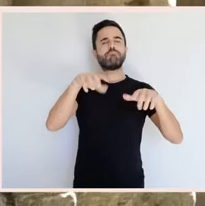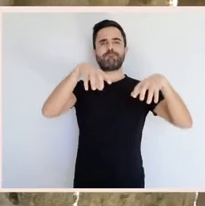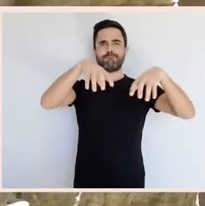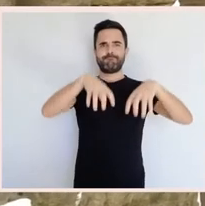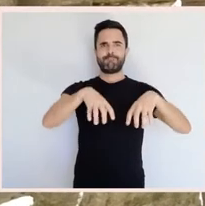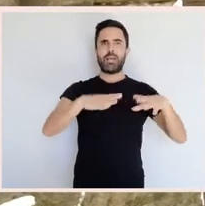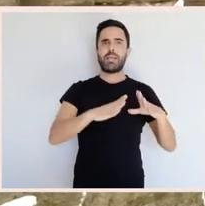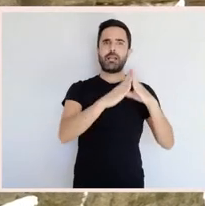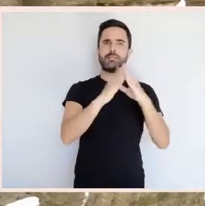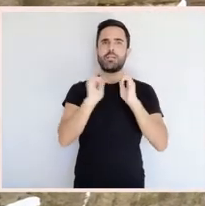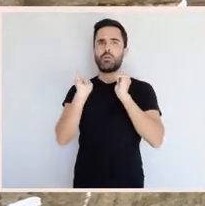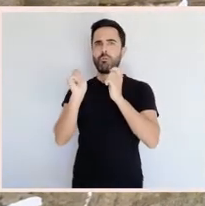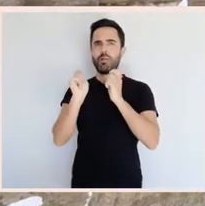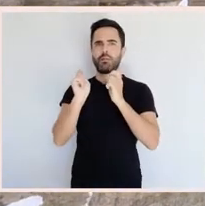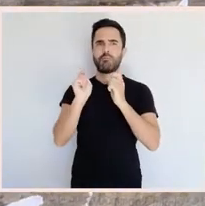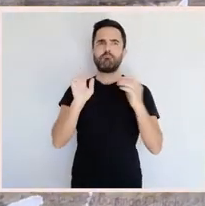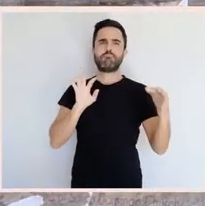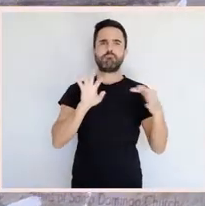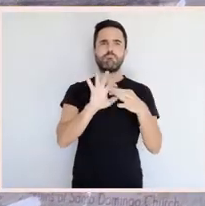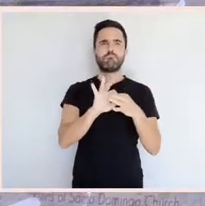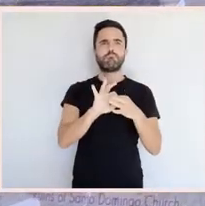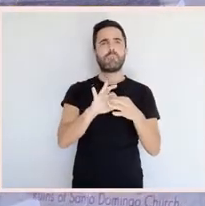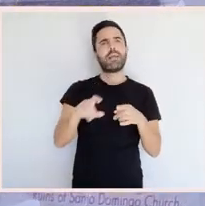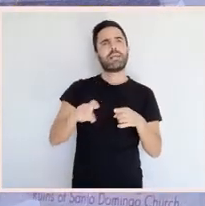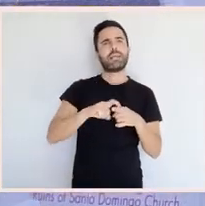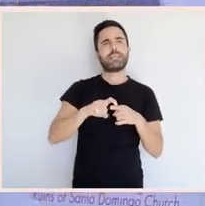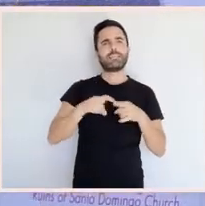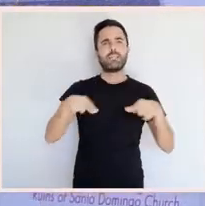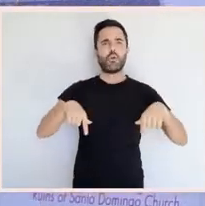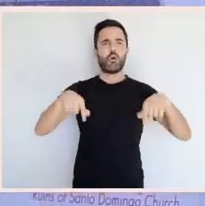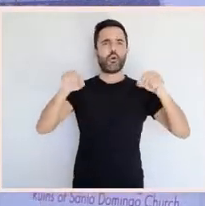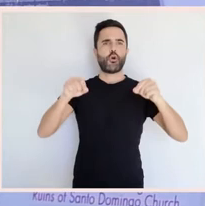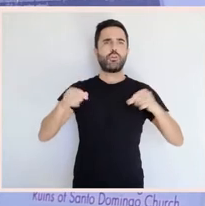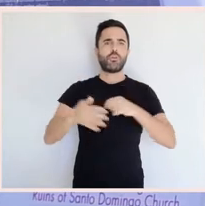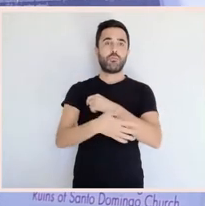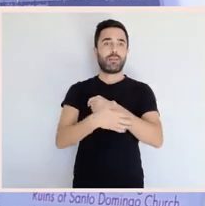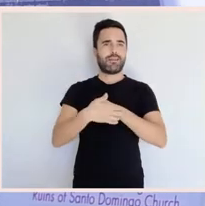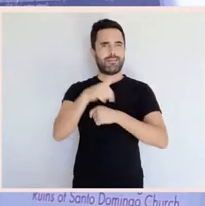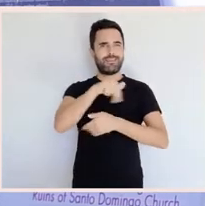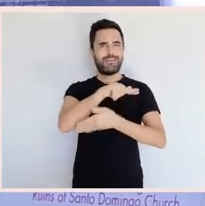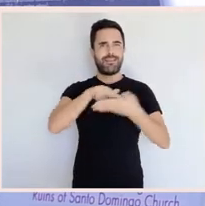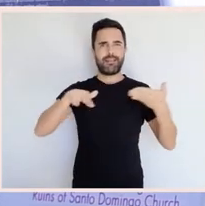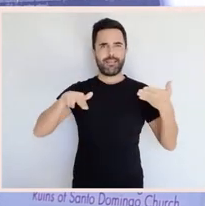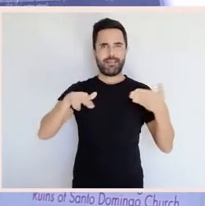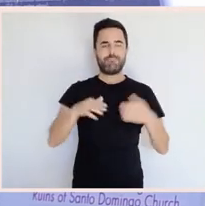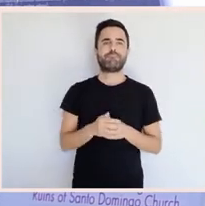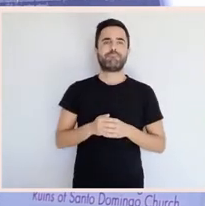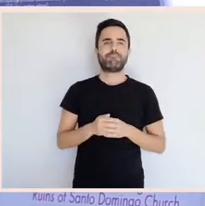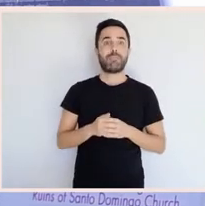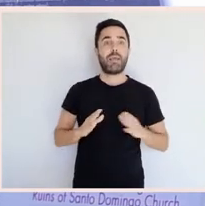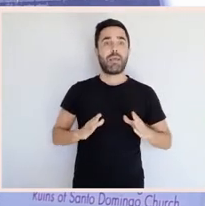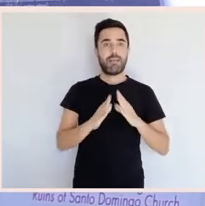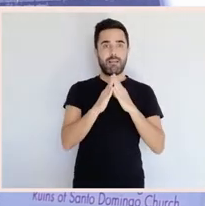as características da arquitectura mendicante do gótico en Galicia. Deste xeito, a igrexa presentaba planta de cruz